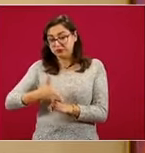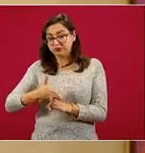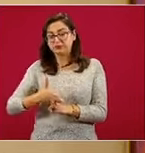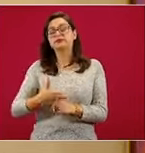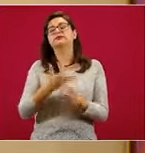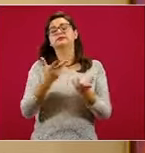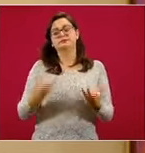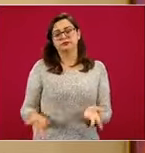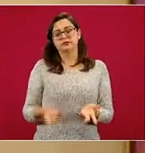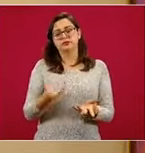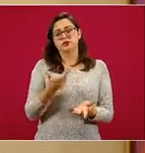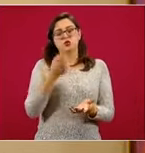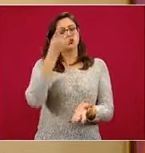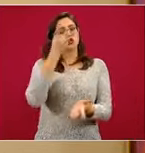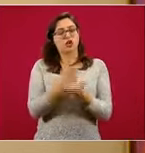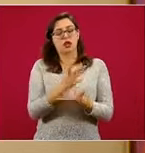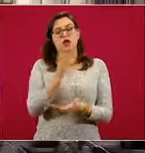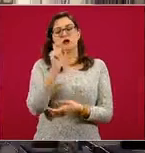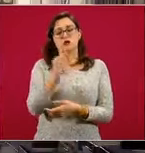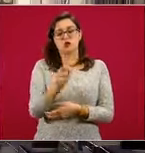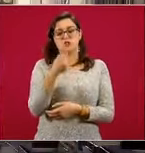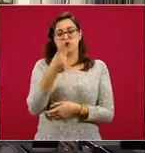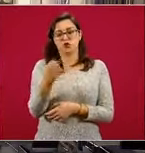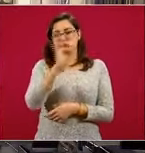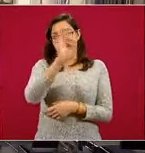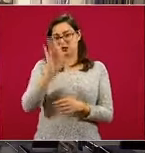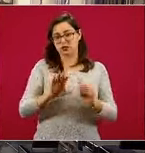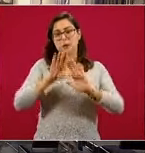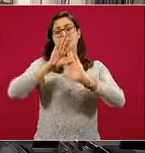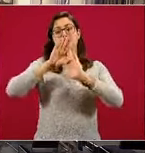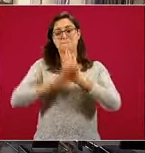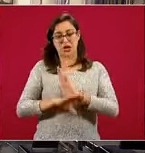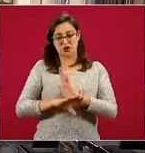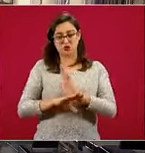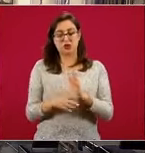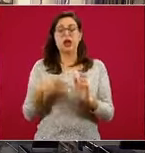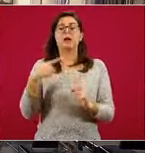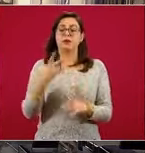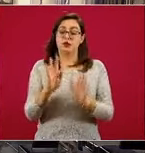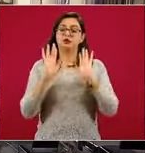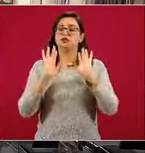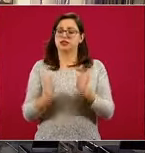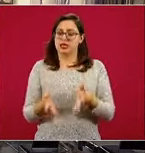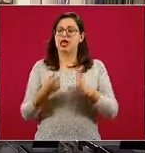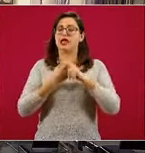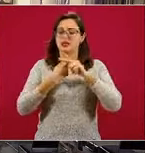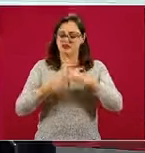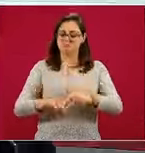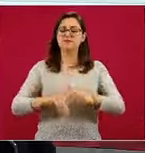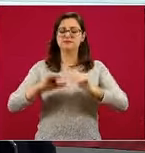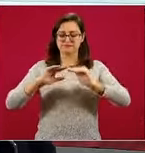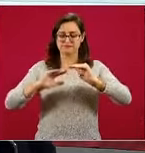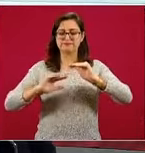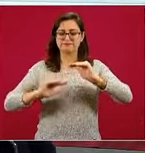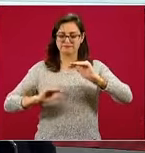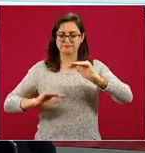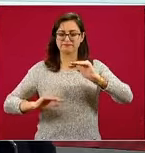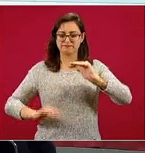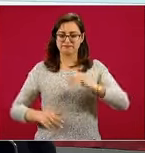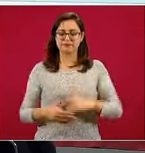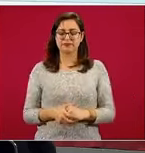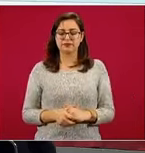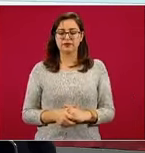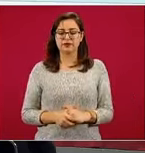es solamente de 0.2 puntos porcentuales, pero al menos la tendencia descendente del cambio semanal se mantiene para